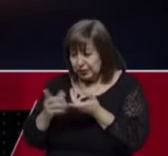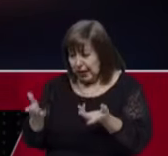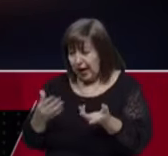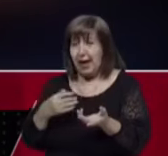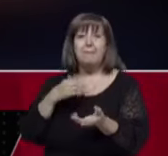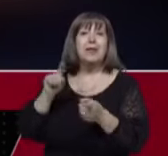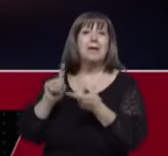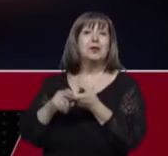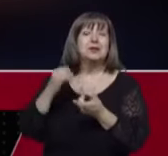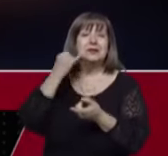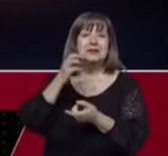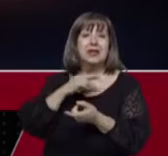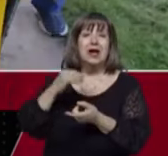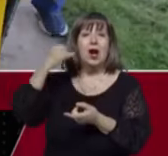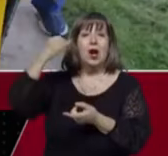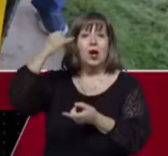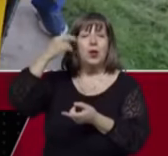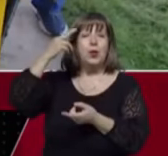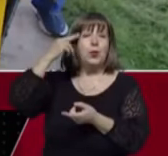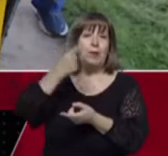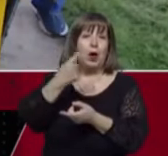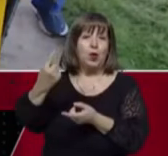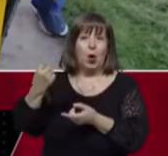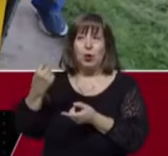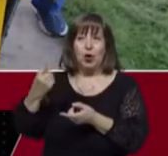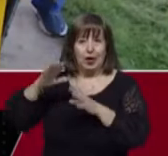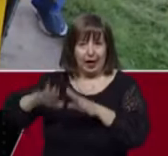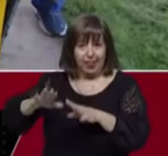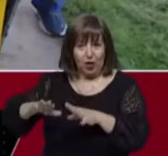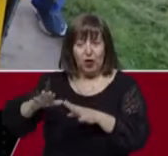a luz, entonces él llama al 911 y no se fue a trabajar.